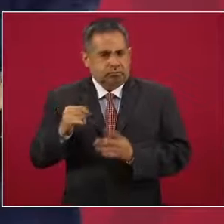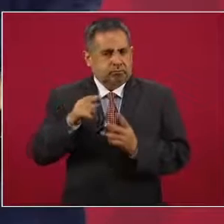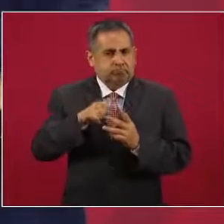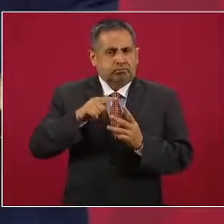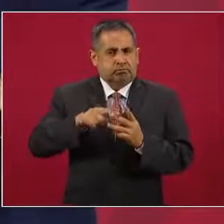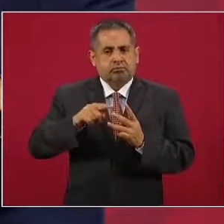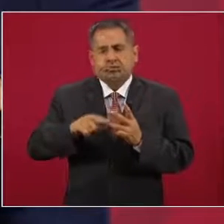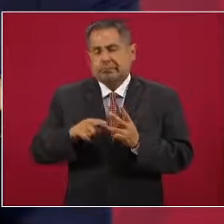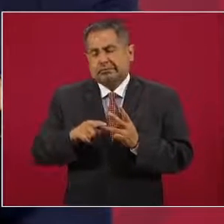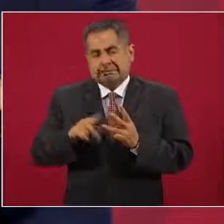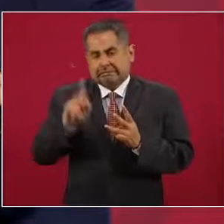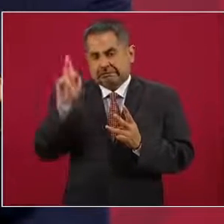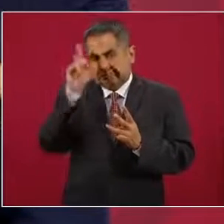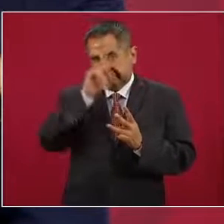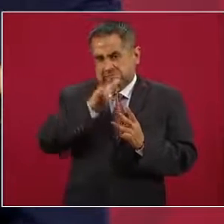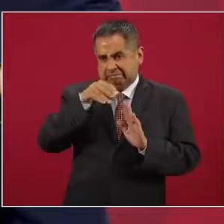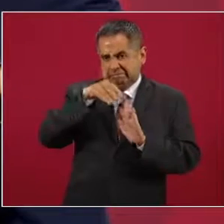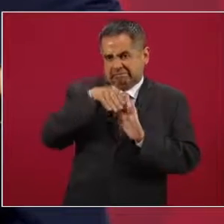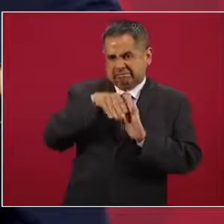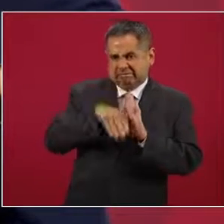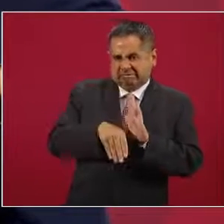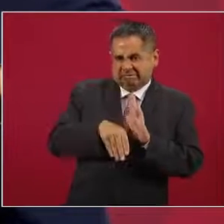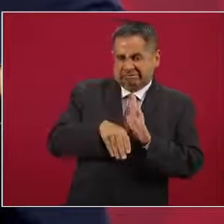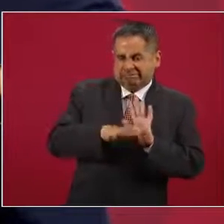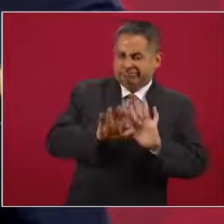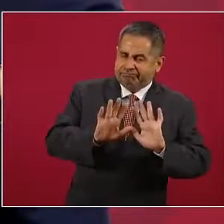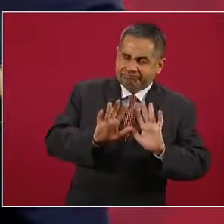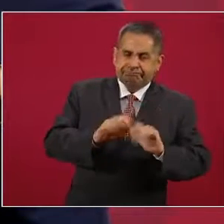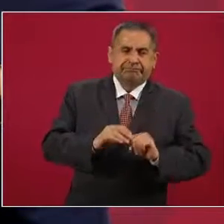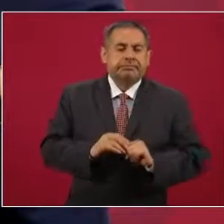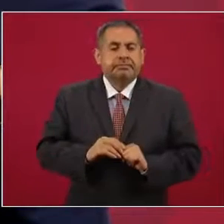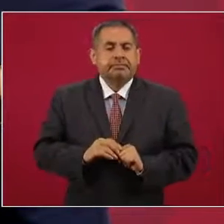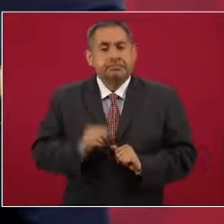Y ayer, en la noche,